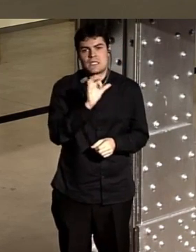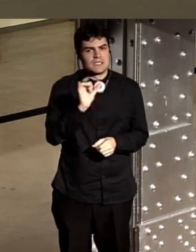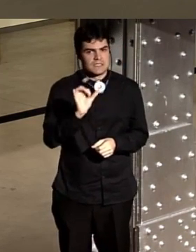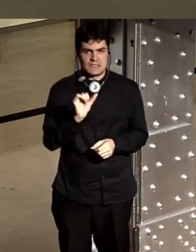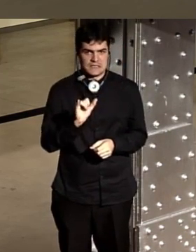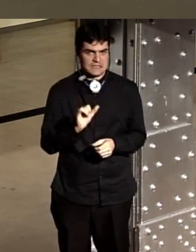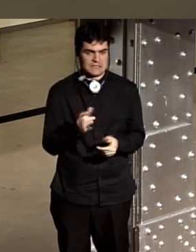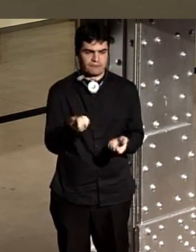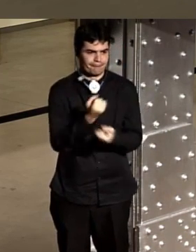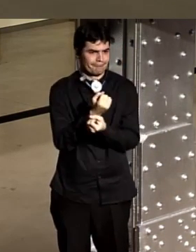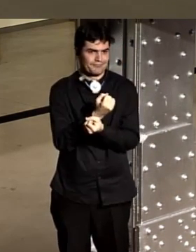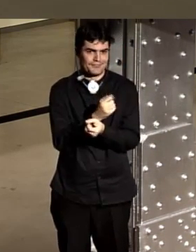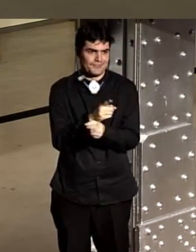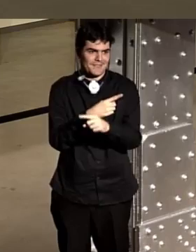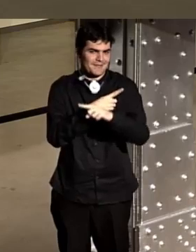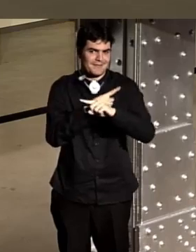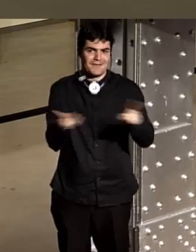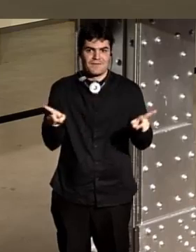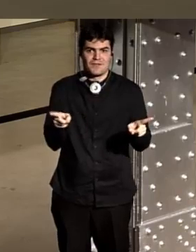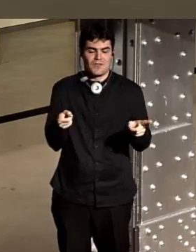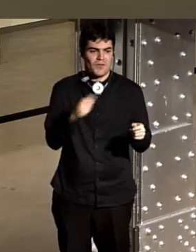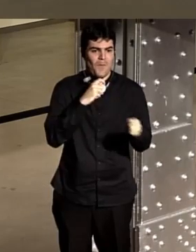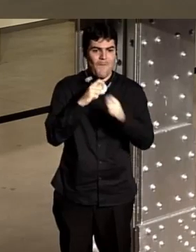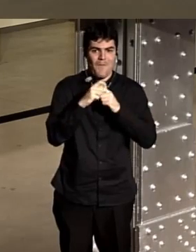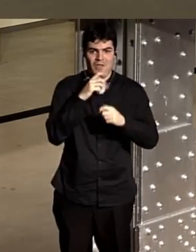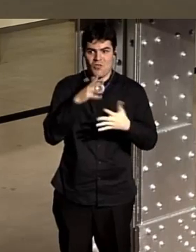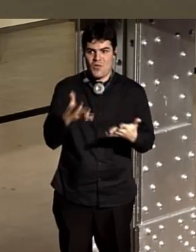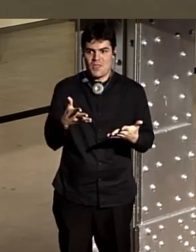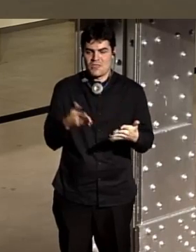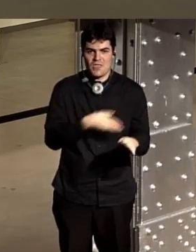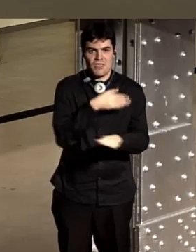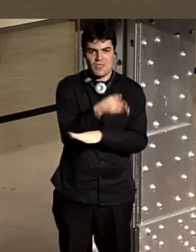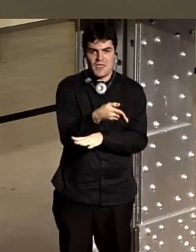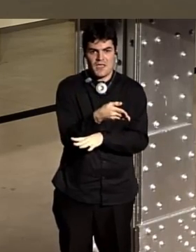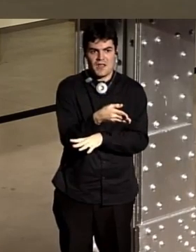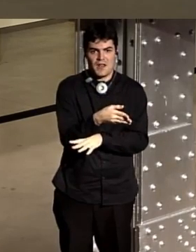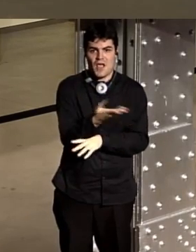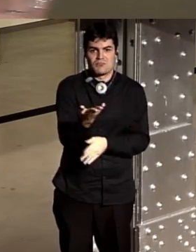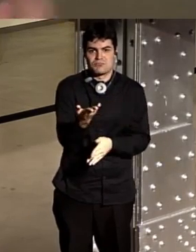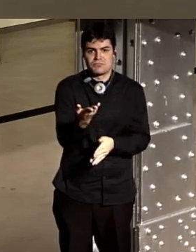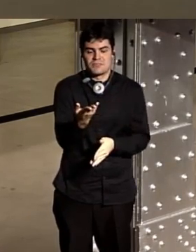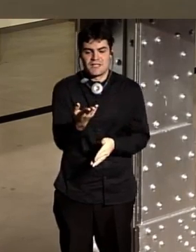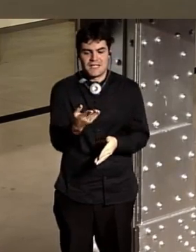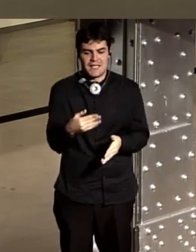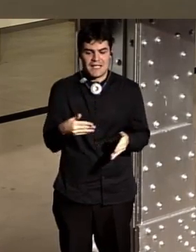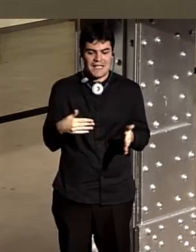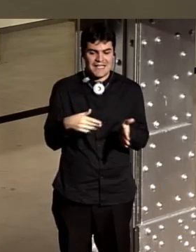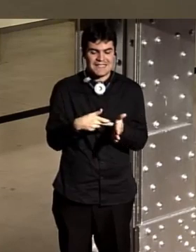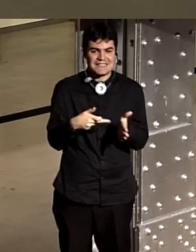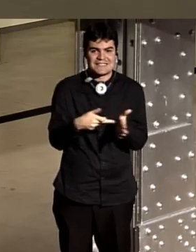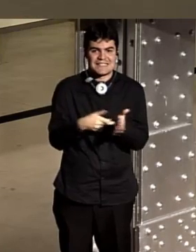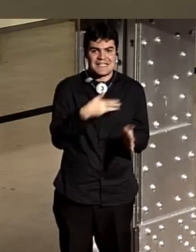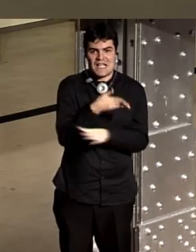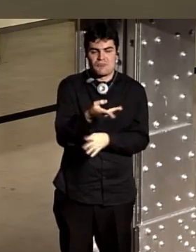dinámico. No conozco ningún periodista que iría como a Siria así como fácilmente